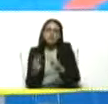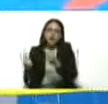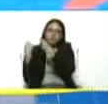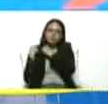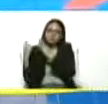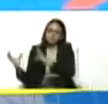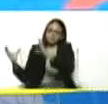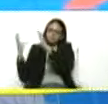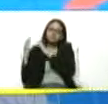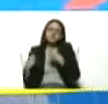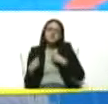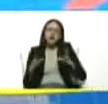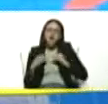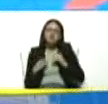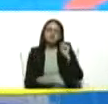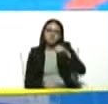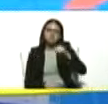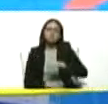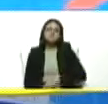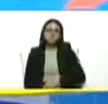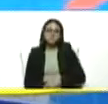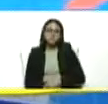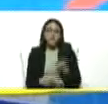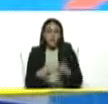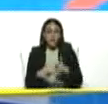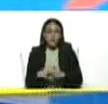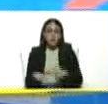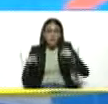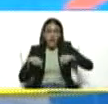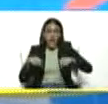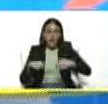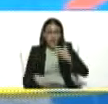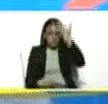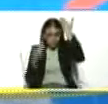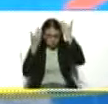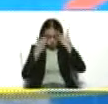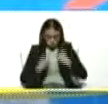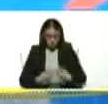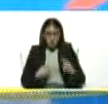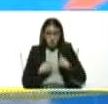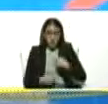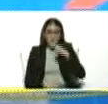Entonces, aquí, en este ser humano,